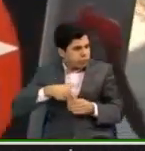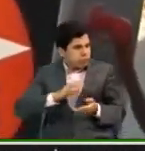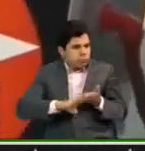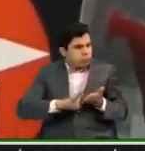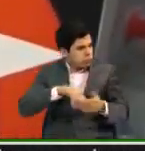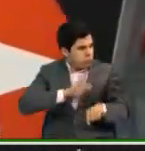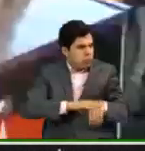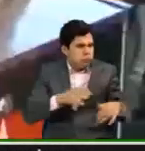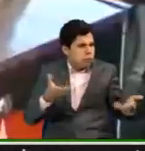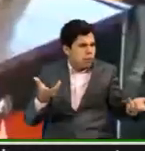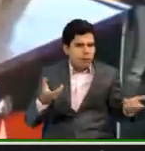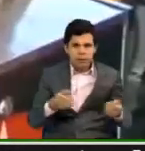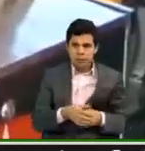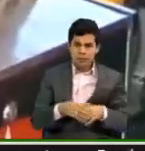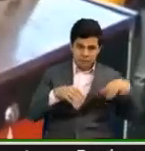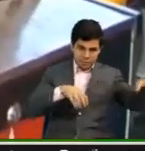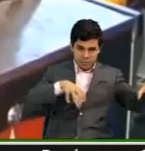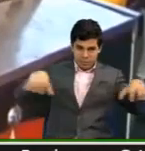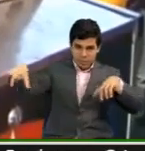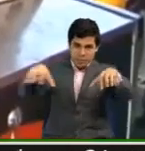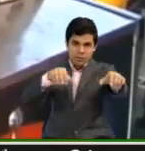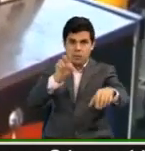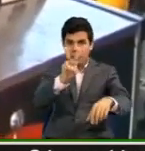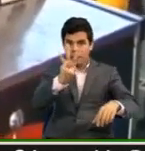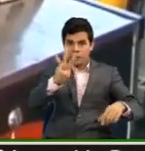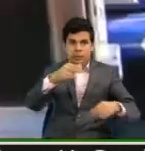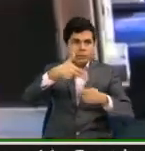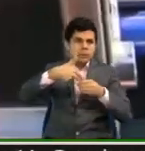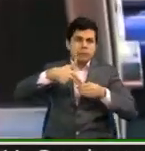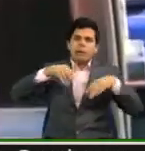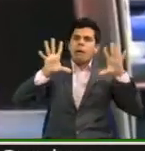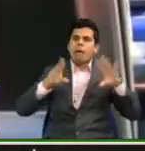23 estaciones de servicio en todo el área metropolitana no dan abasto